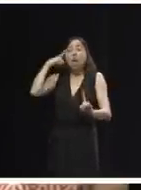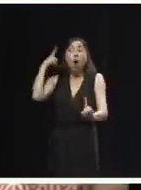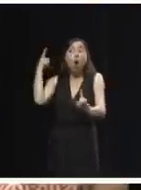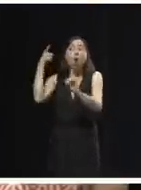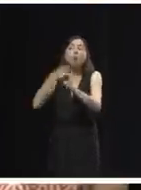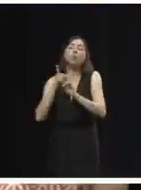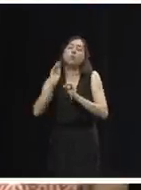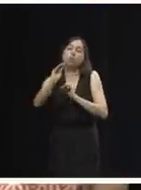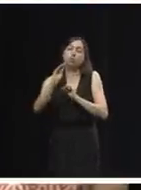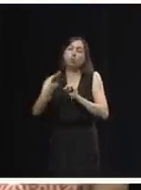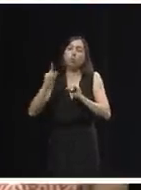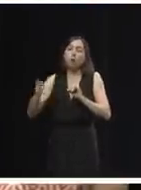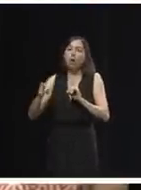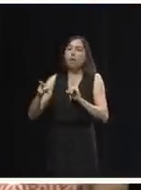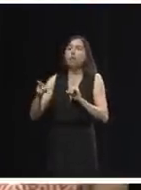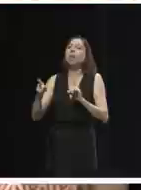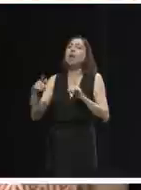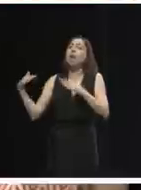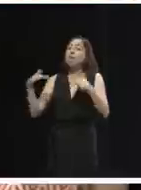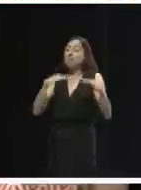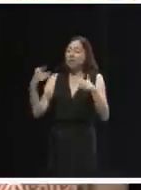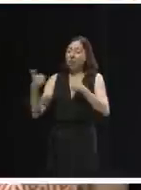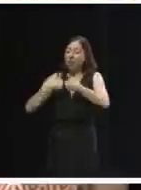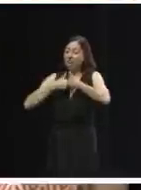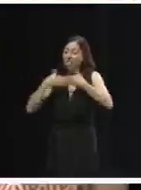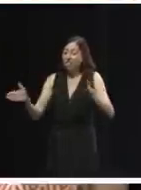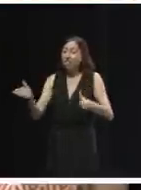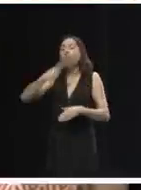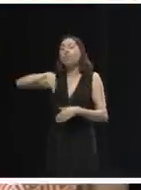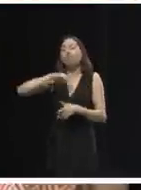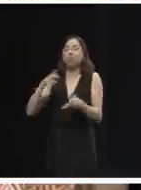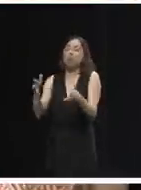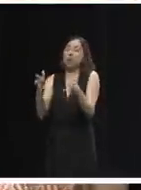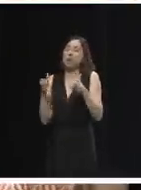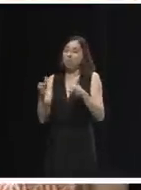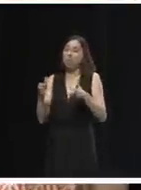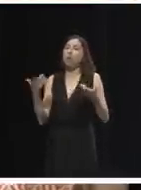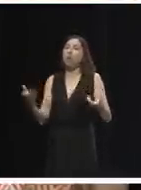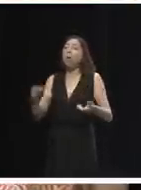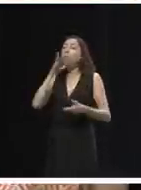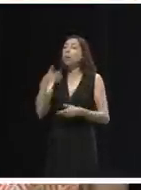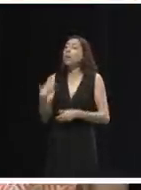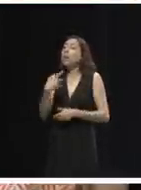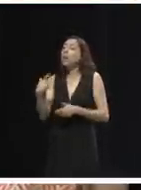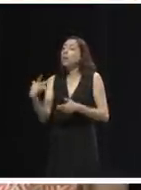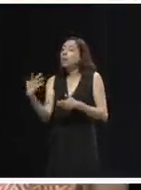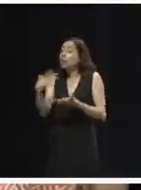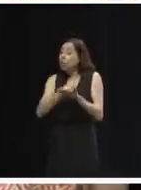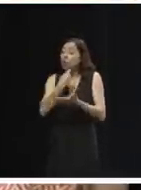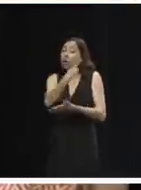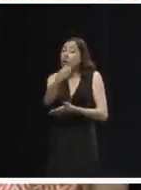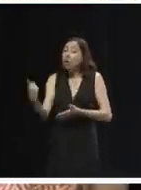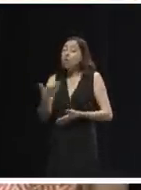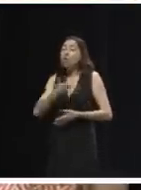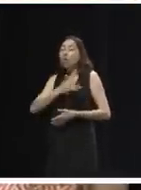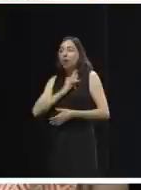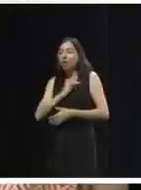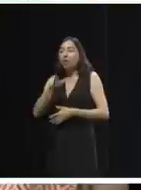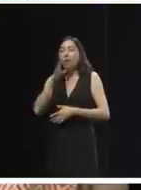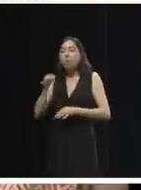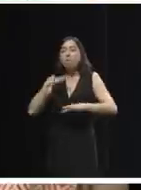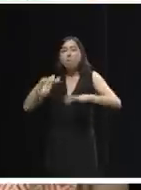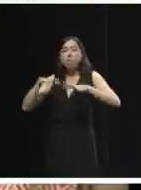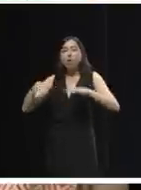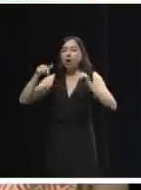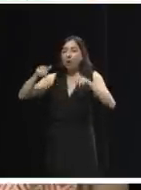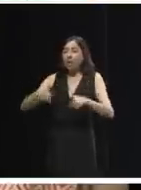El partido está abierto y lo ganaremos por múltiples factores, entre otros porque todos y cada uno de los corazones que están vibrando aquí,